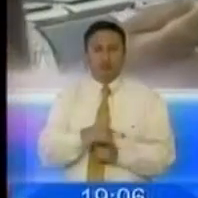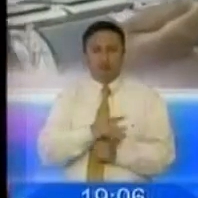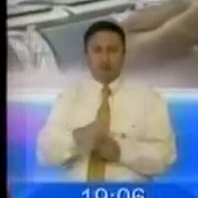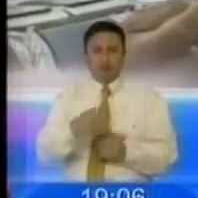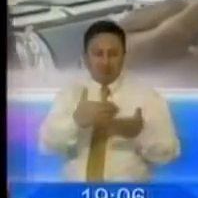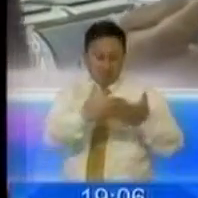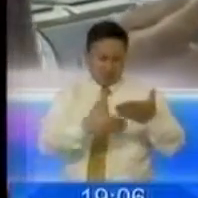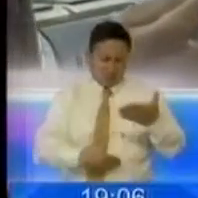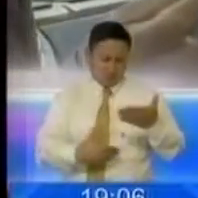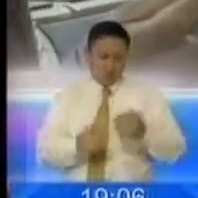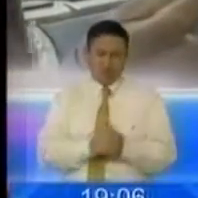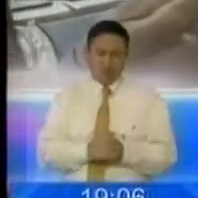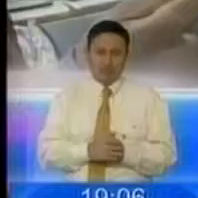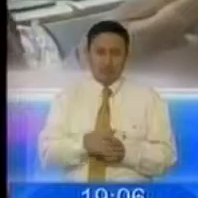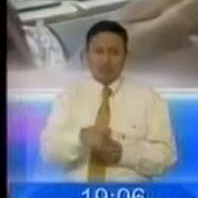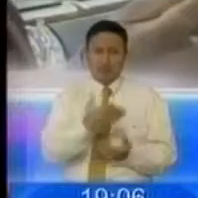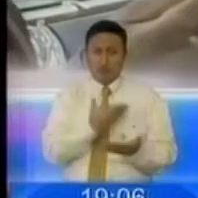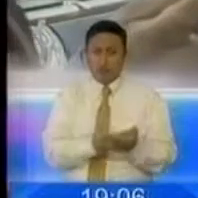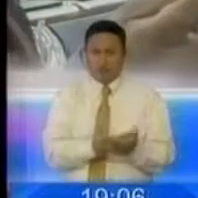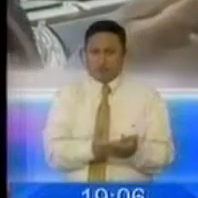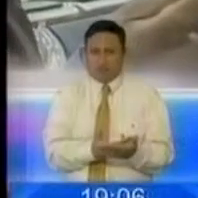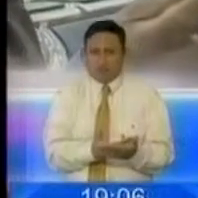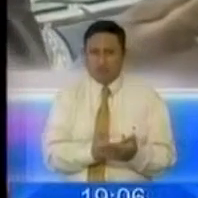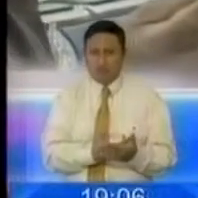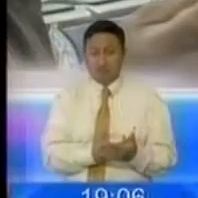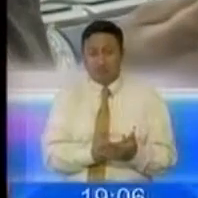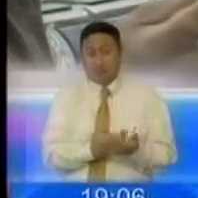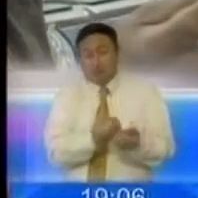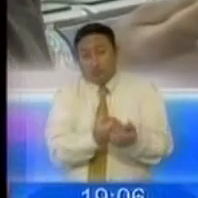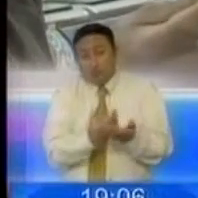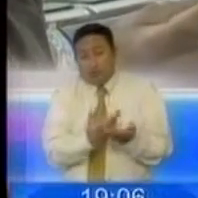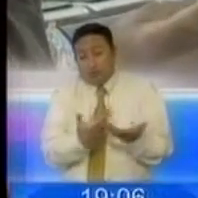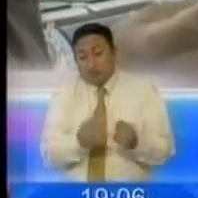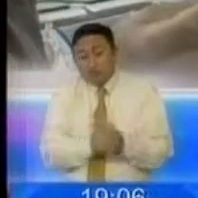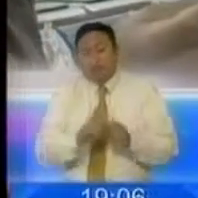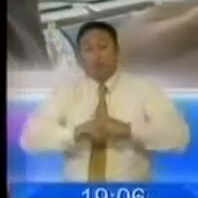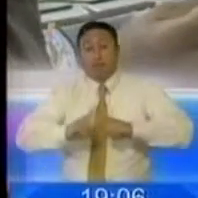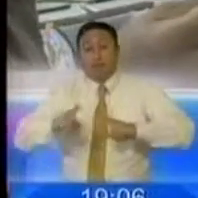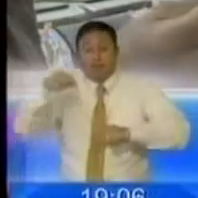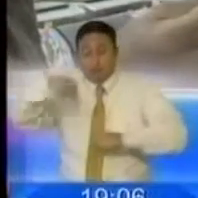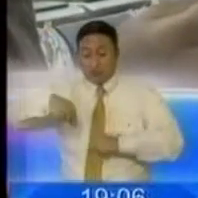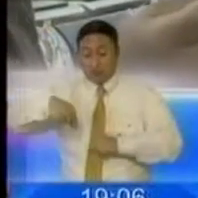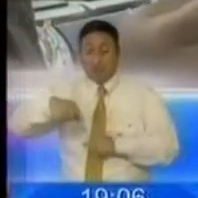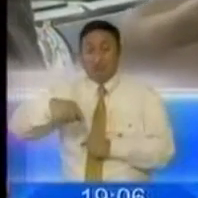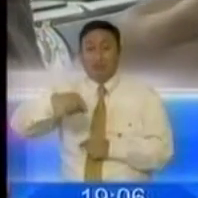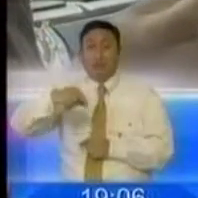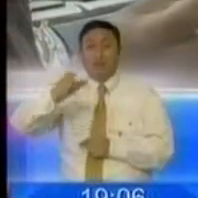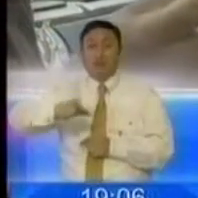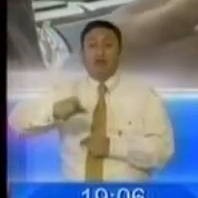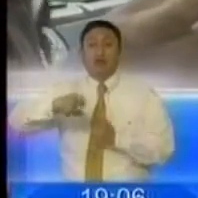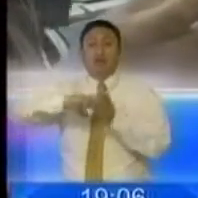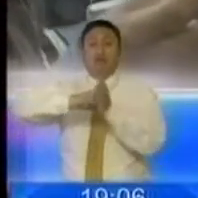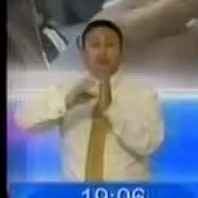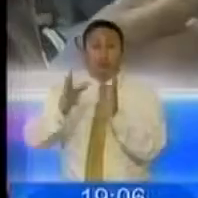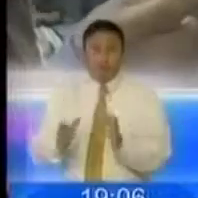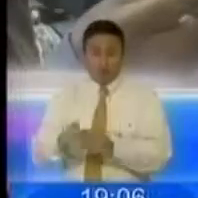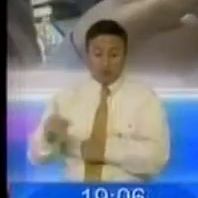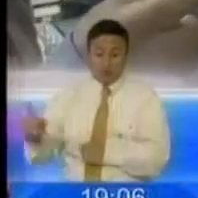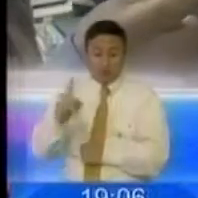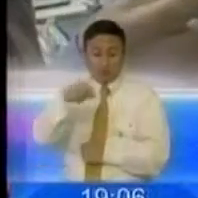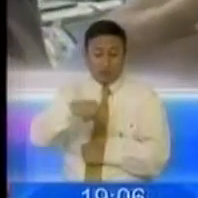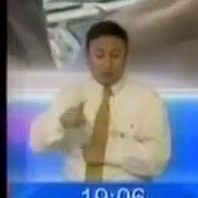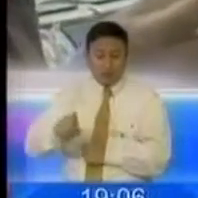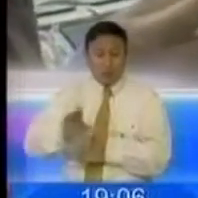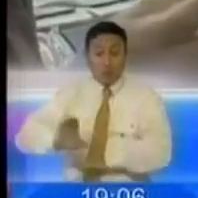noticia crímenes, no constituye ni siquiera prueba. Lo que sí, bajo juramento, aquí los señores de la Contraloría tienen